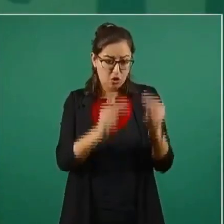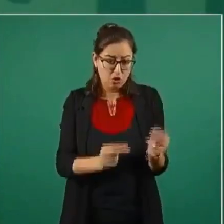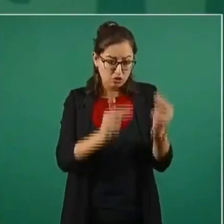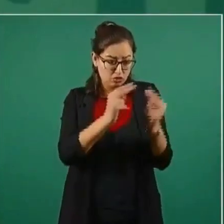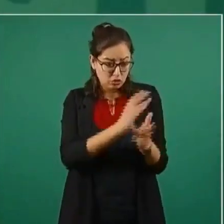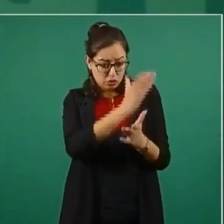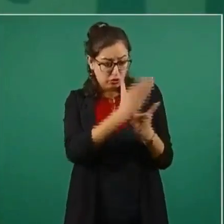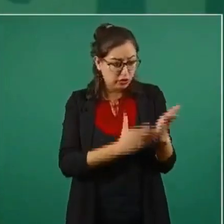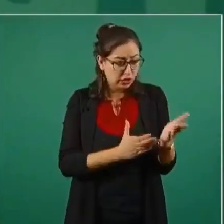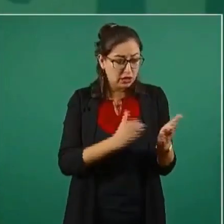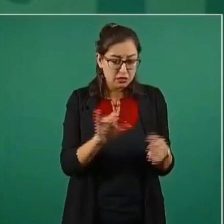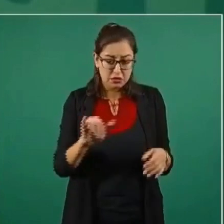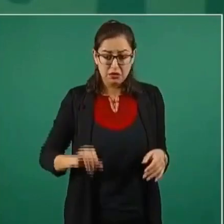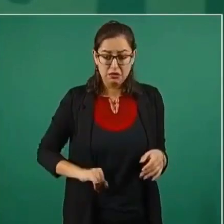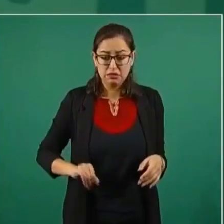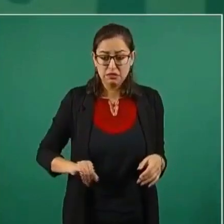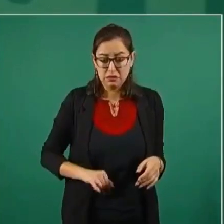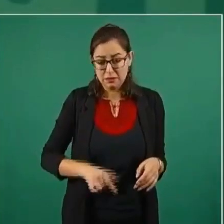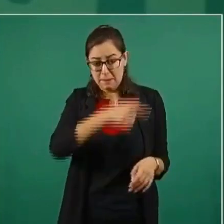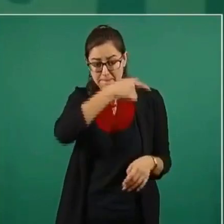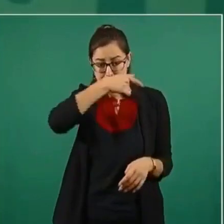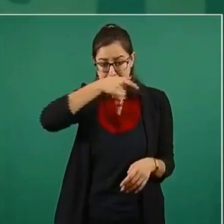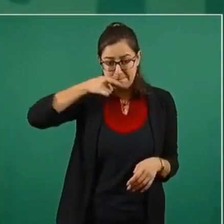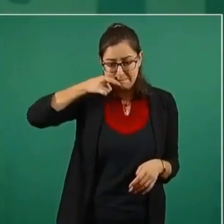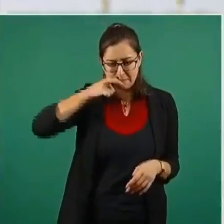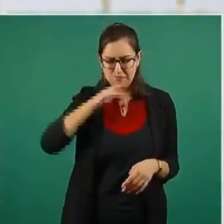su conveniencia como empresa.